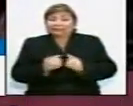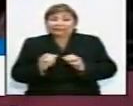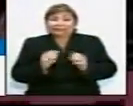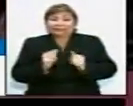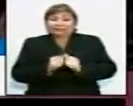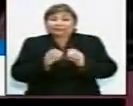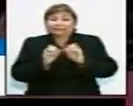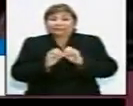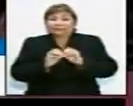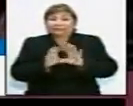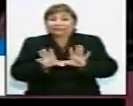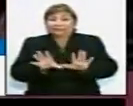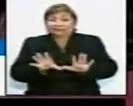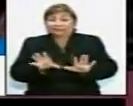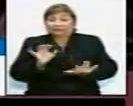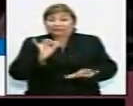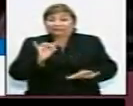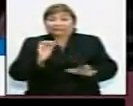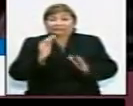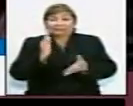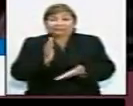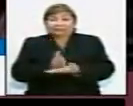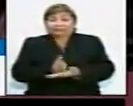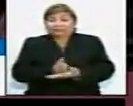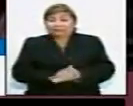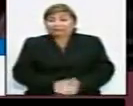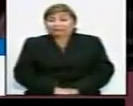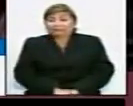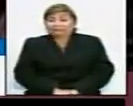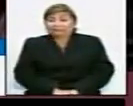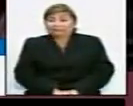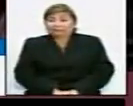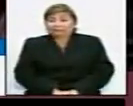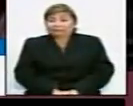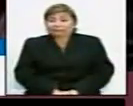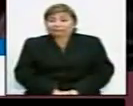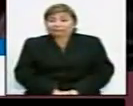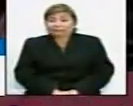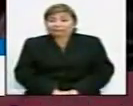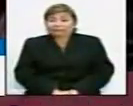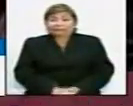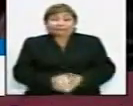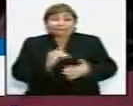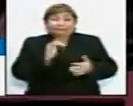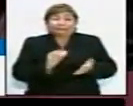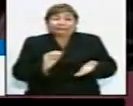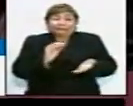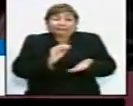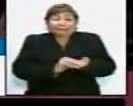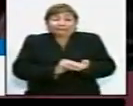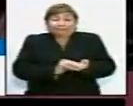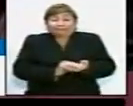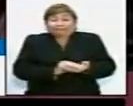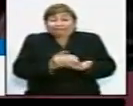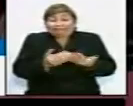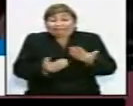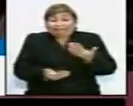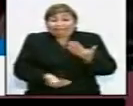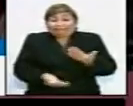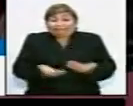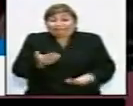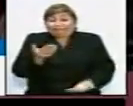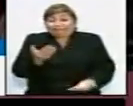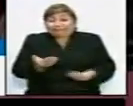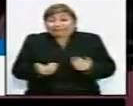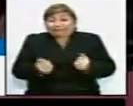absoluta transparencia e imparcialidad, ¿no? Y además, si, como